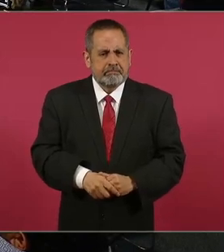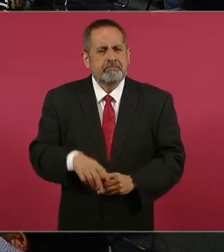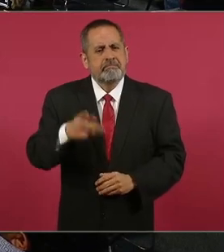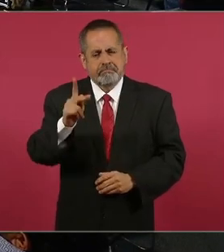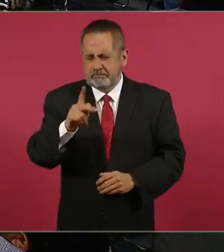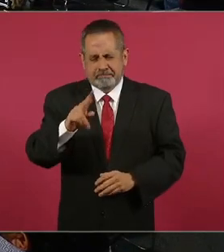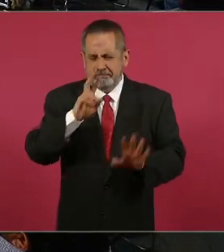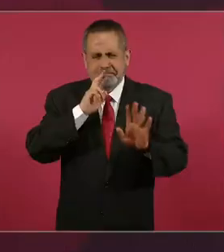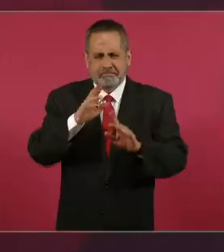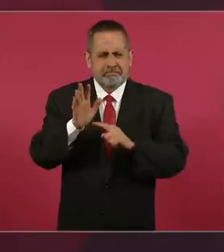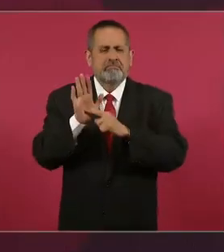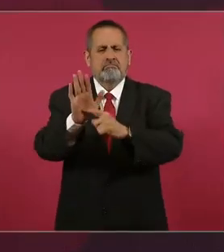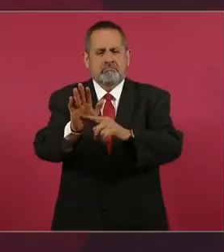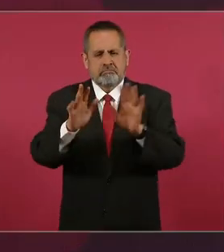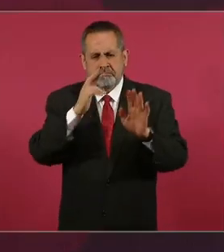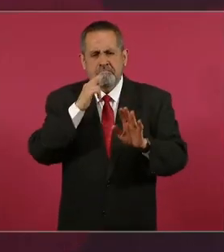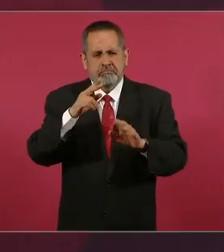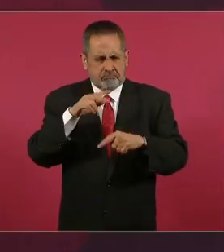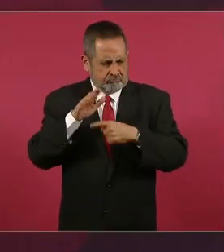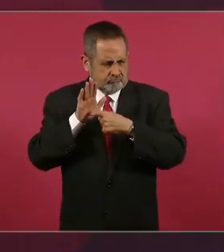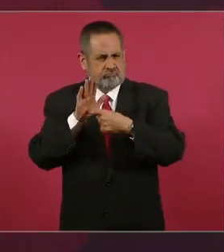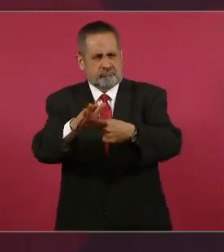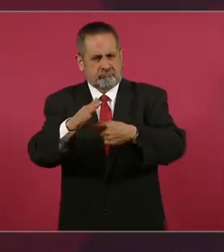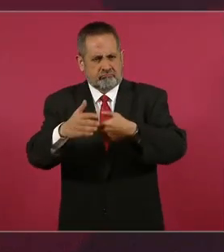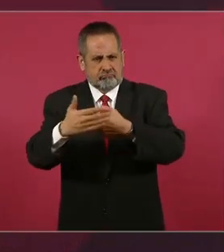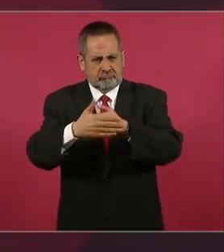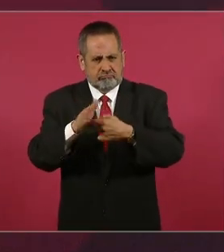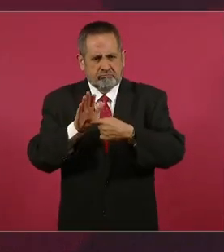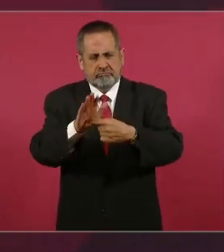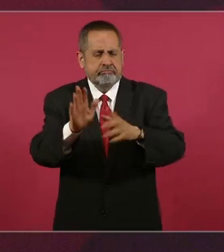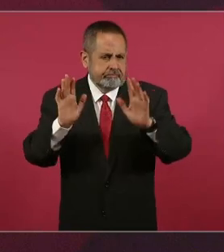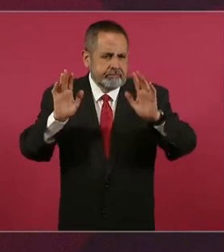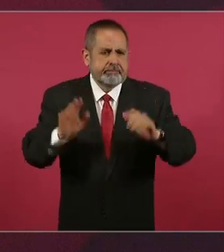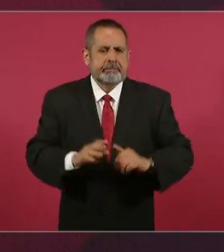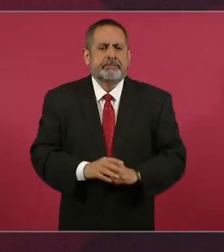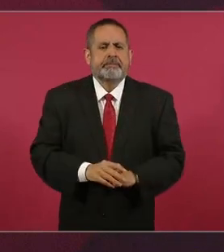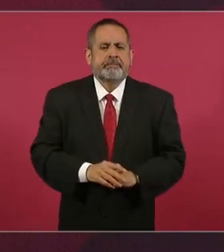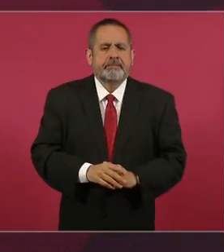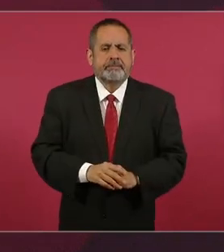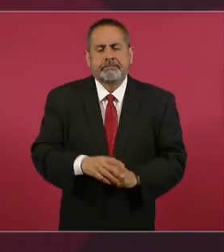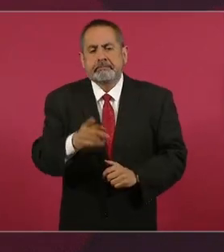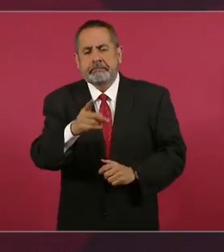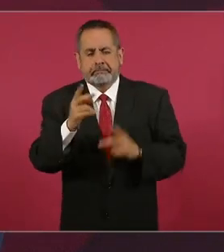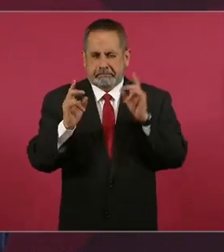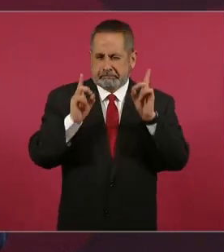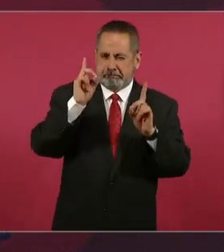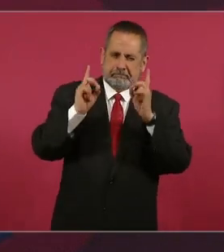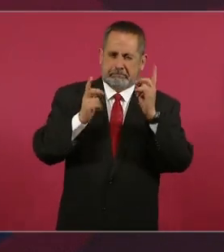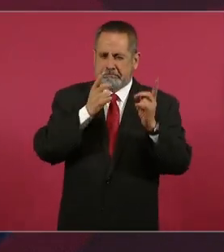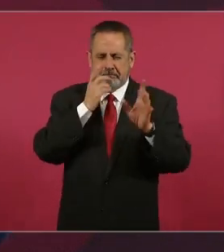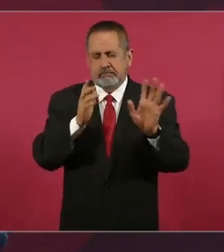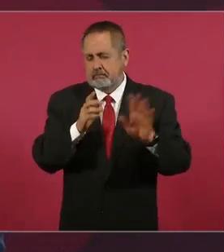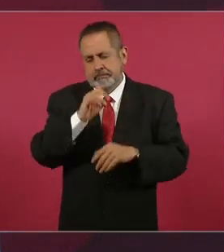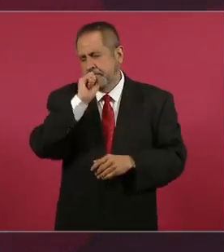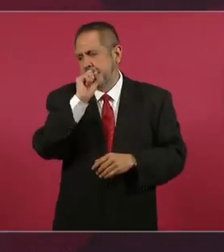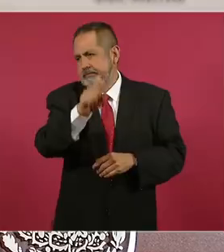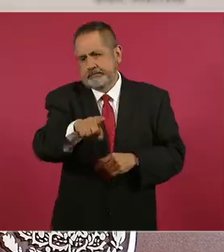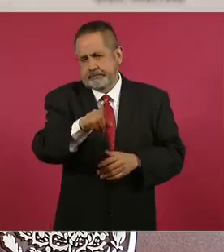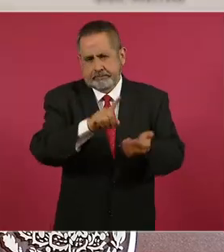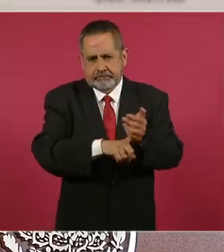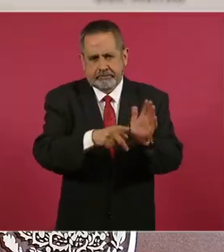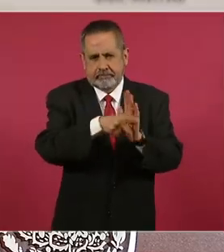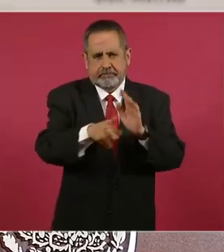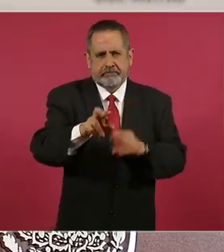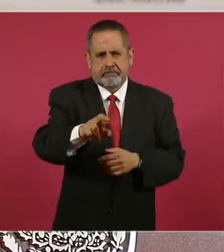vale más, no sobra. ¿Sí? Porque si no, es lo mismo que estamos hablando de